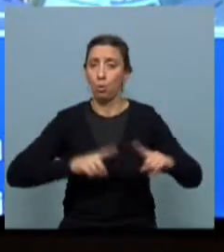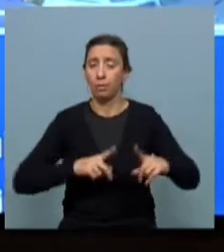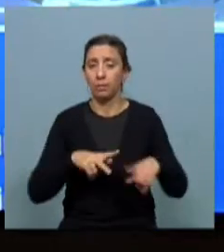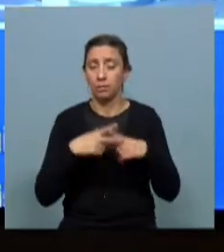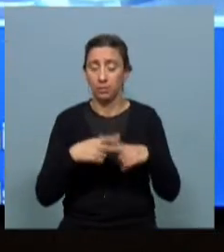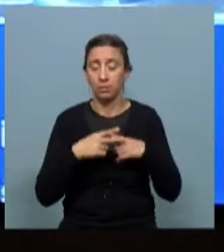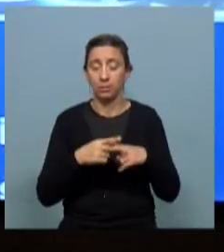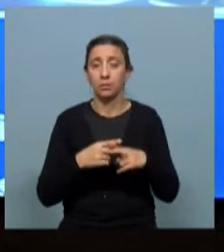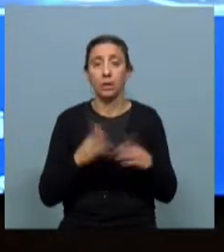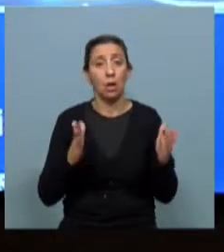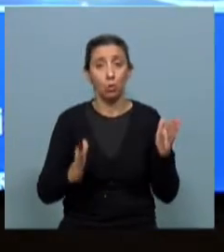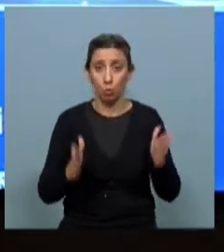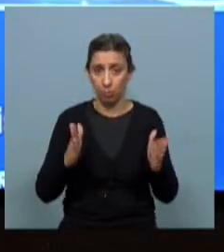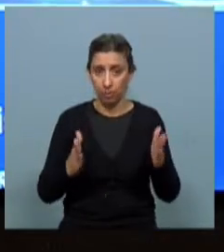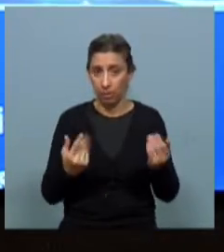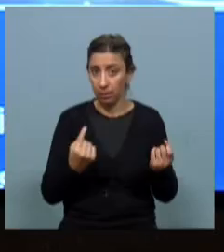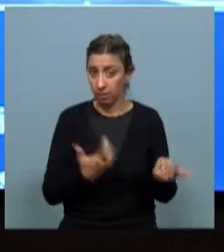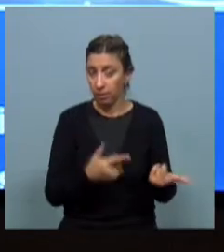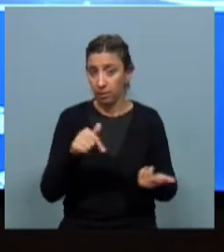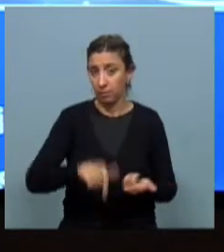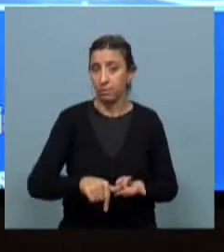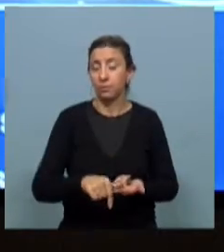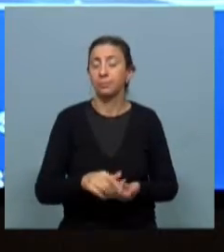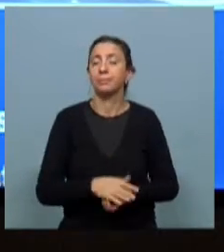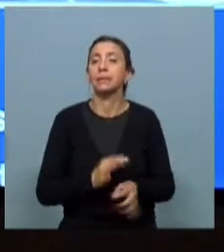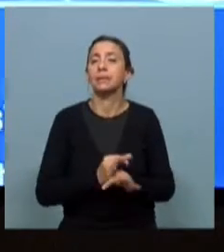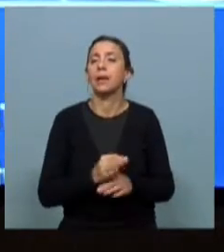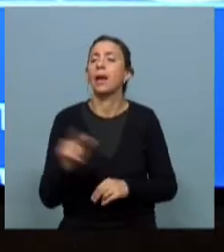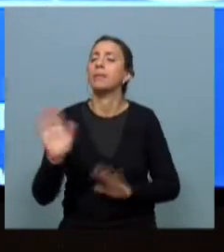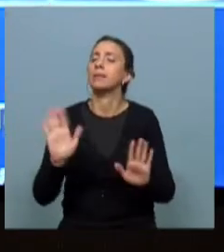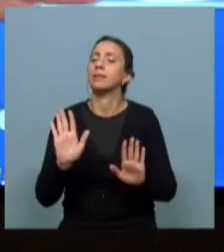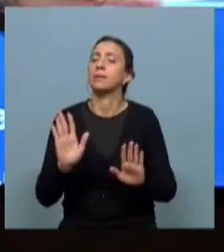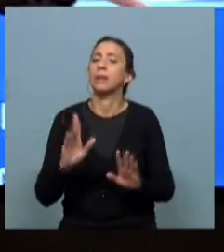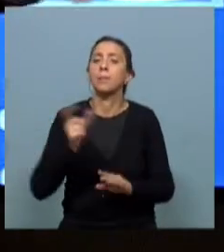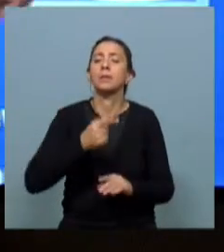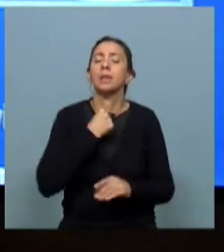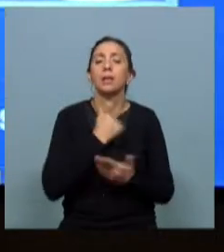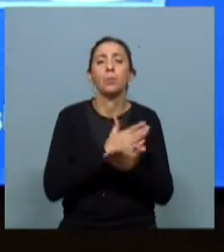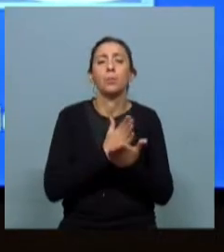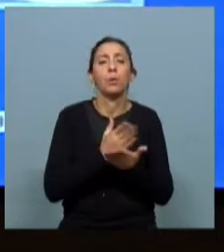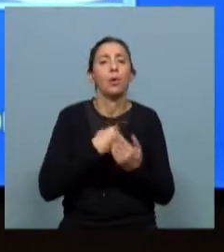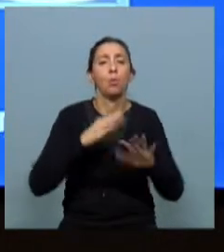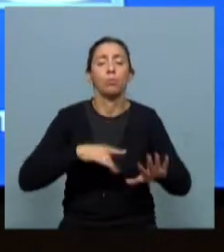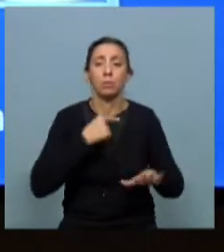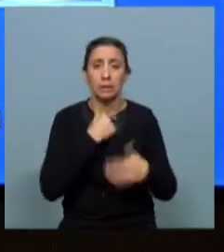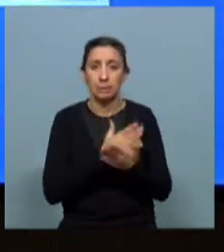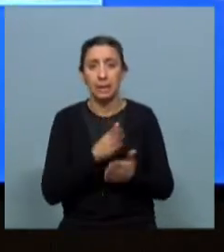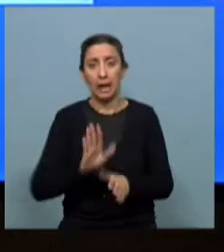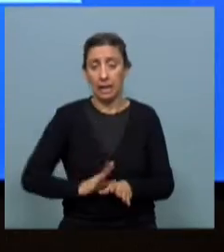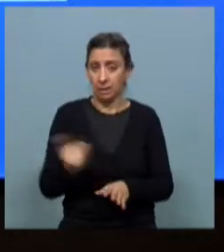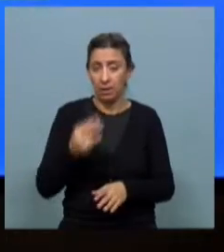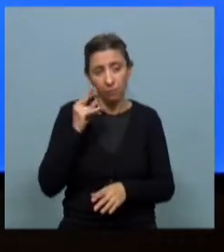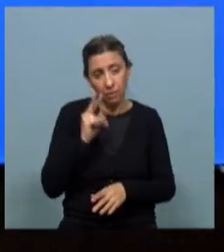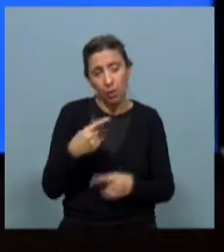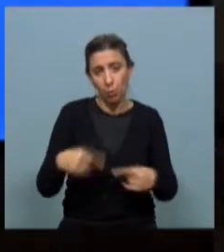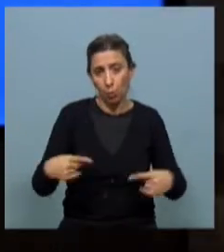talleres de robótica que se brindan acá en San Luis. Mariano, para despedirnos, ¿cómo tiene que hacer la gente que quiere participar, los chicos que están entusiasmados, que vieron,